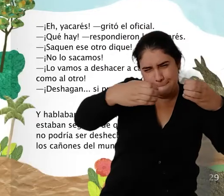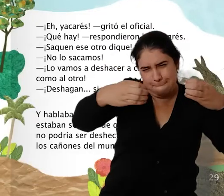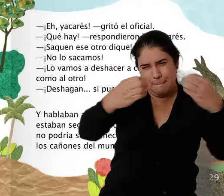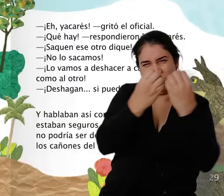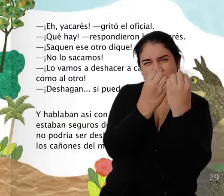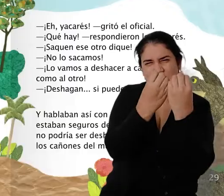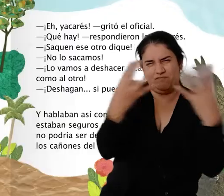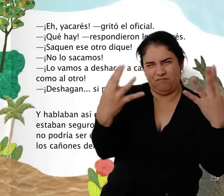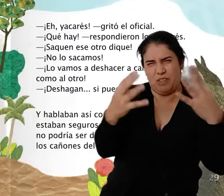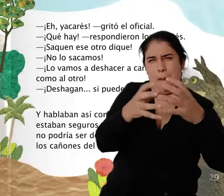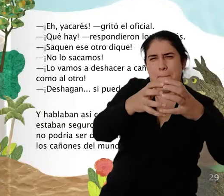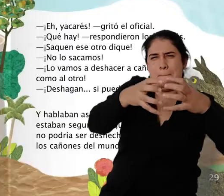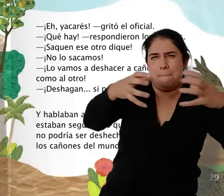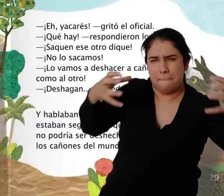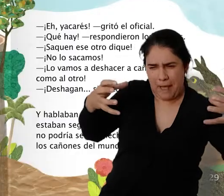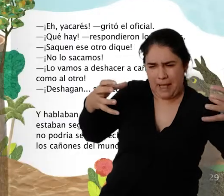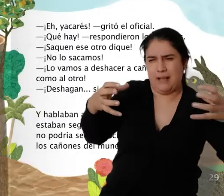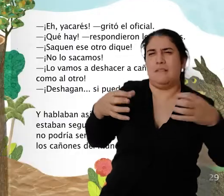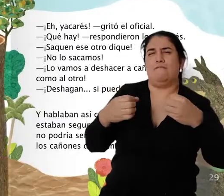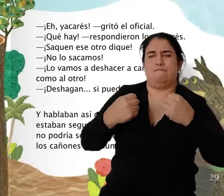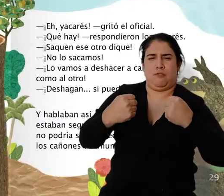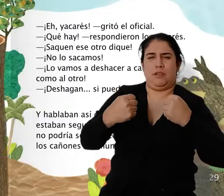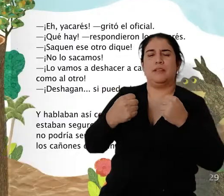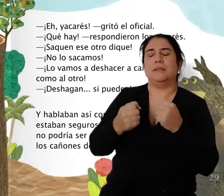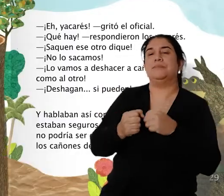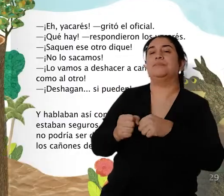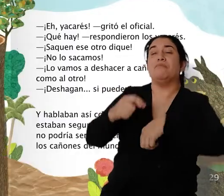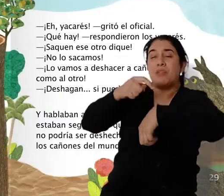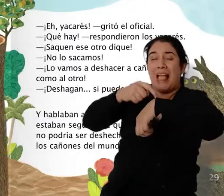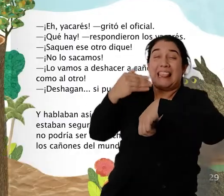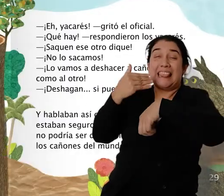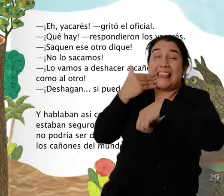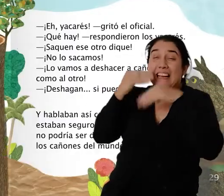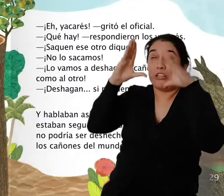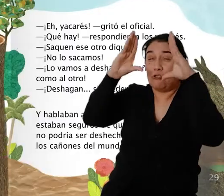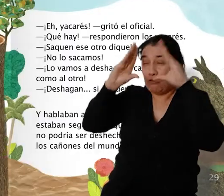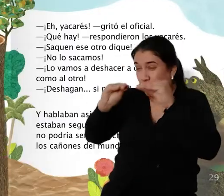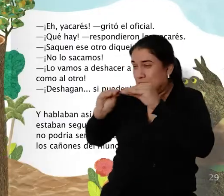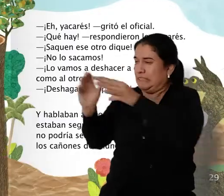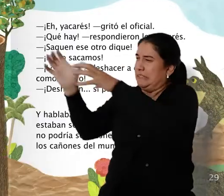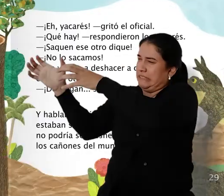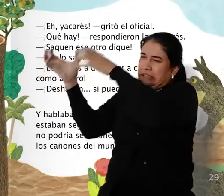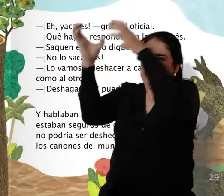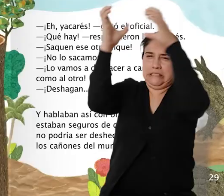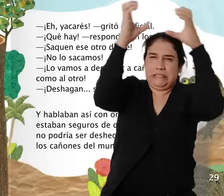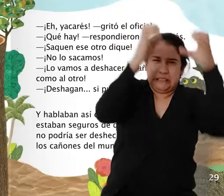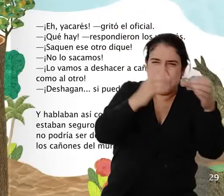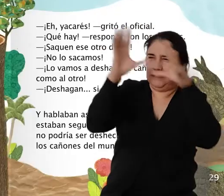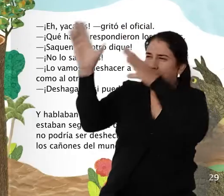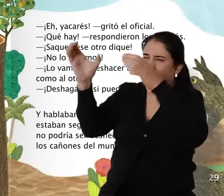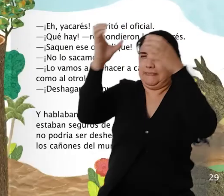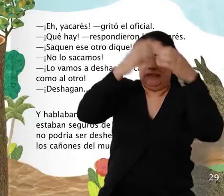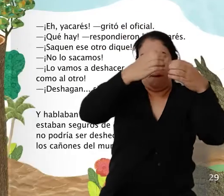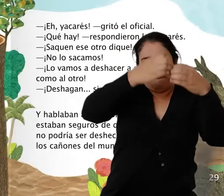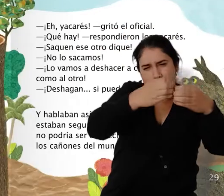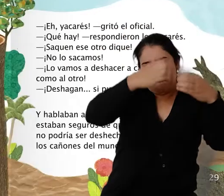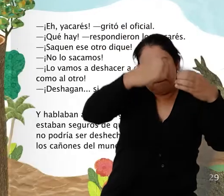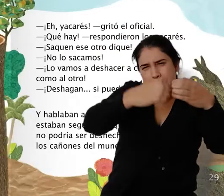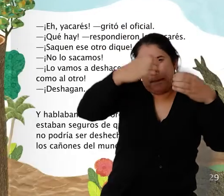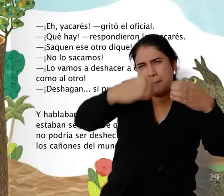tarde y esa noche misma hicieron otro dique, con troncos inmensos. Después se acostaron a